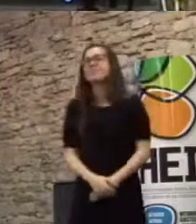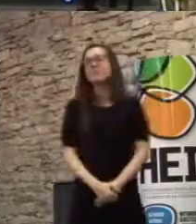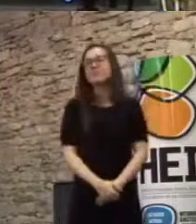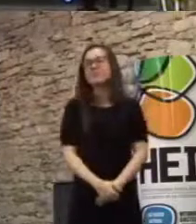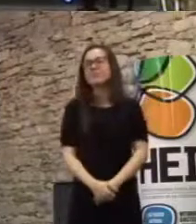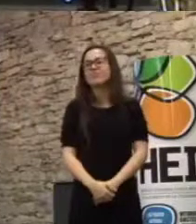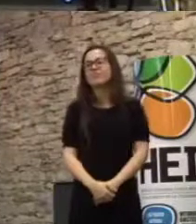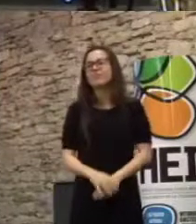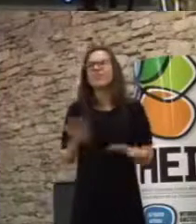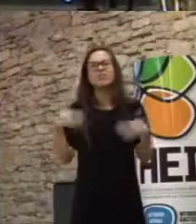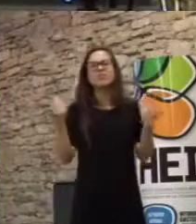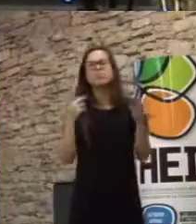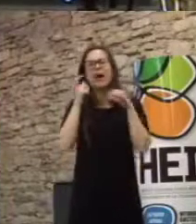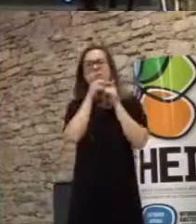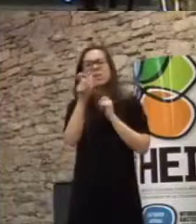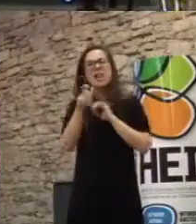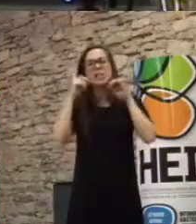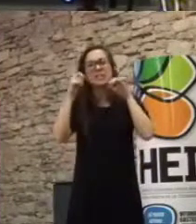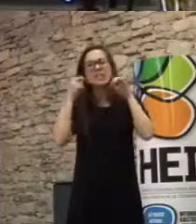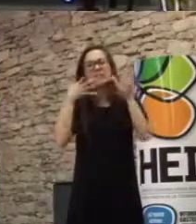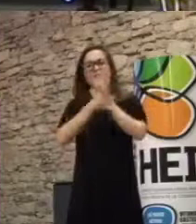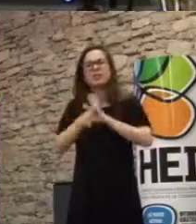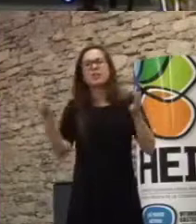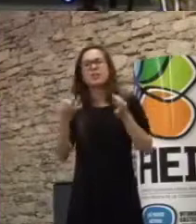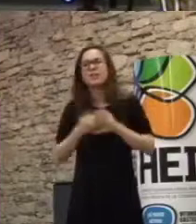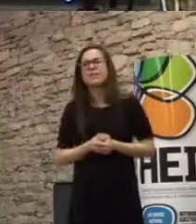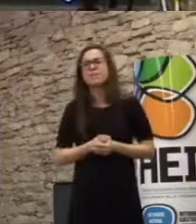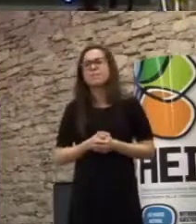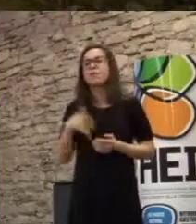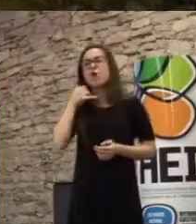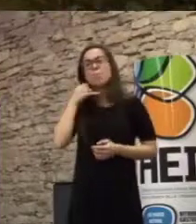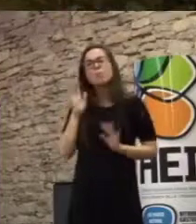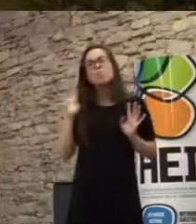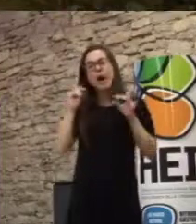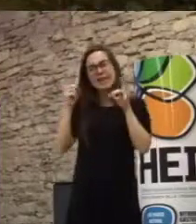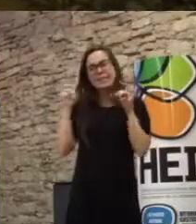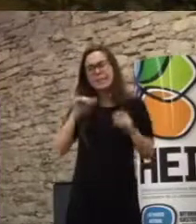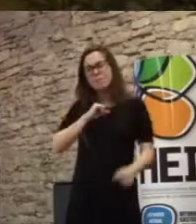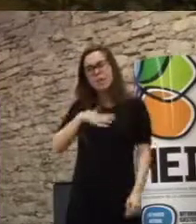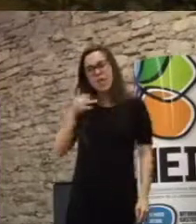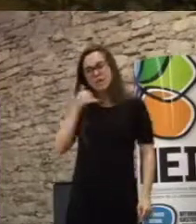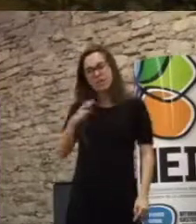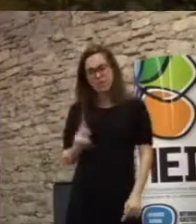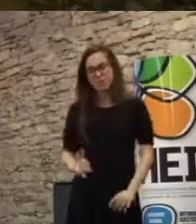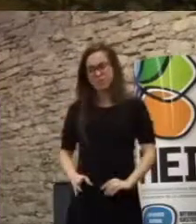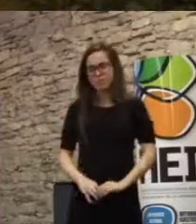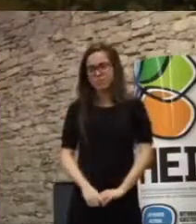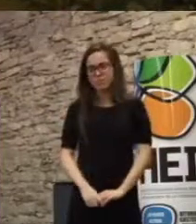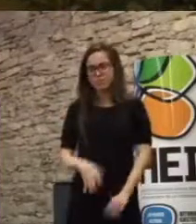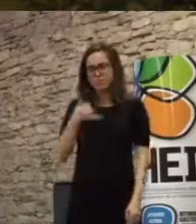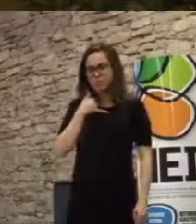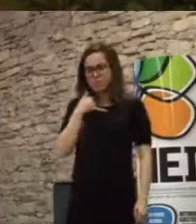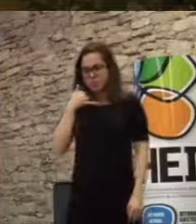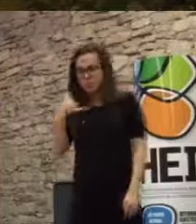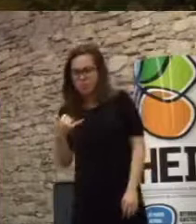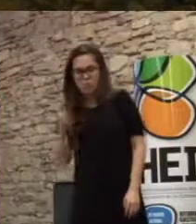qué es intentar no voy a intentar llamarte mañana mucho me llamas o no me llamas o